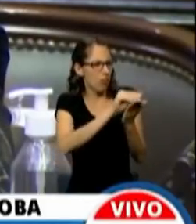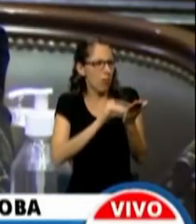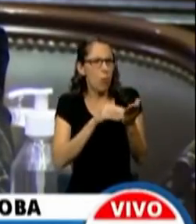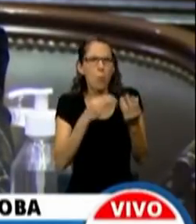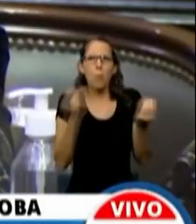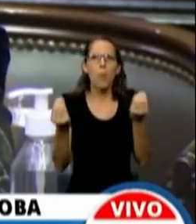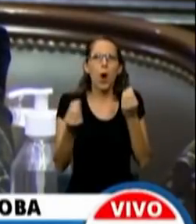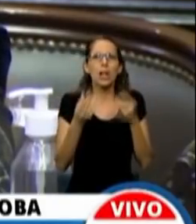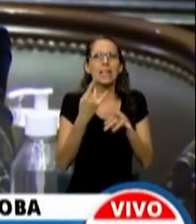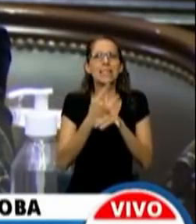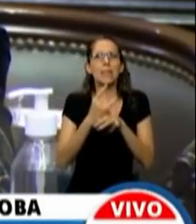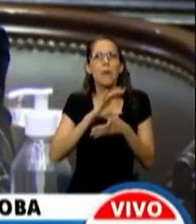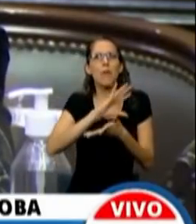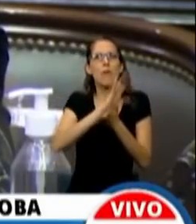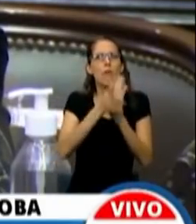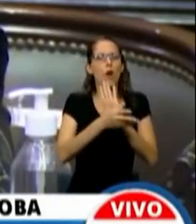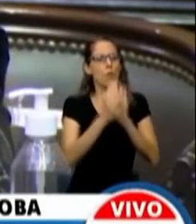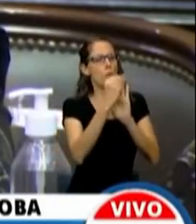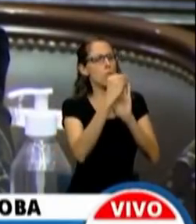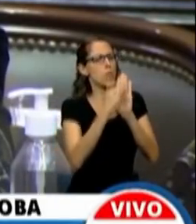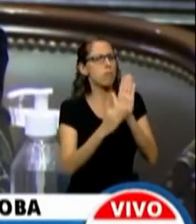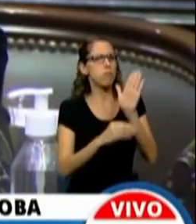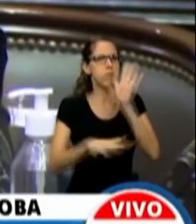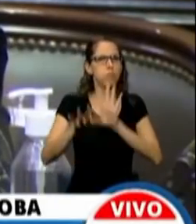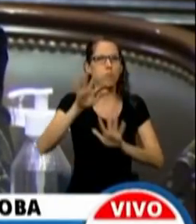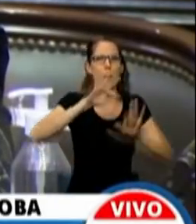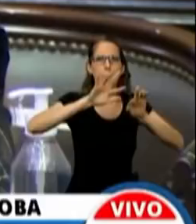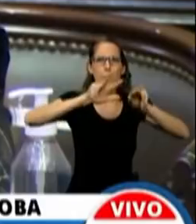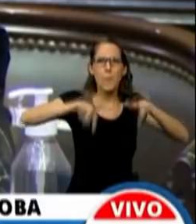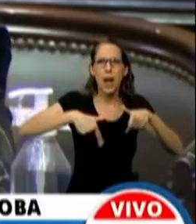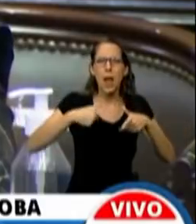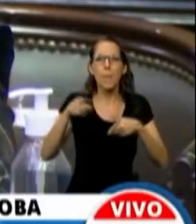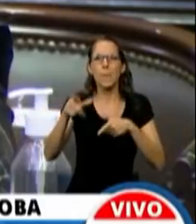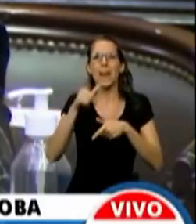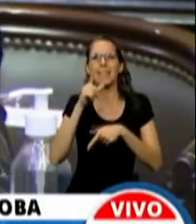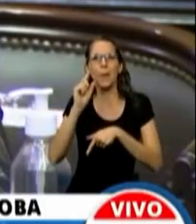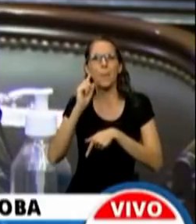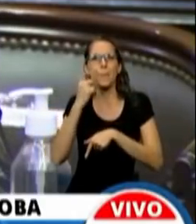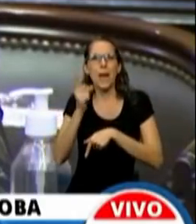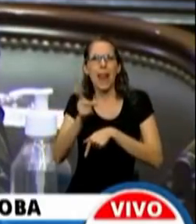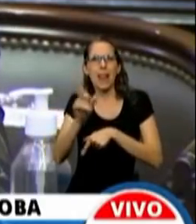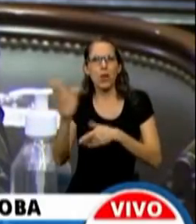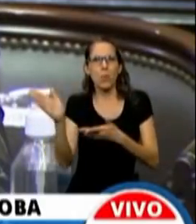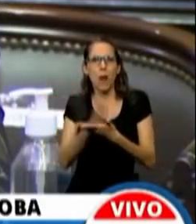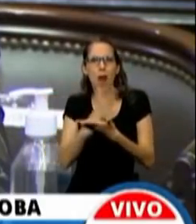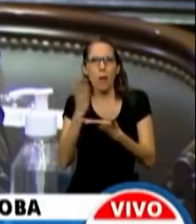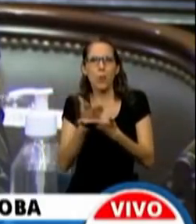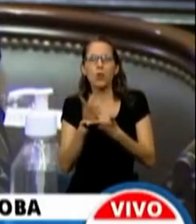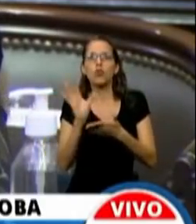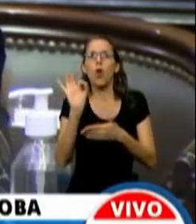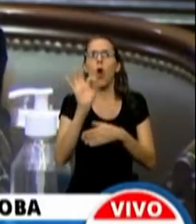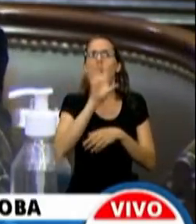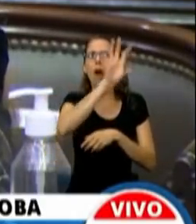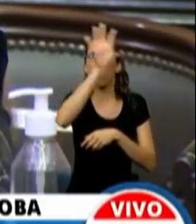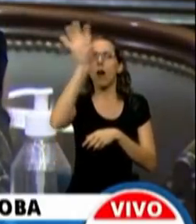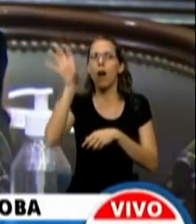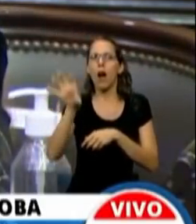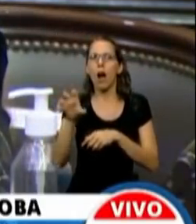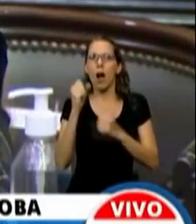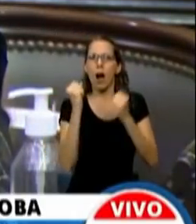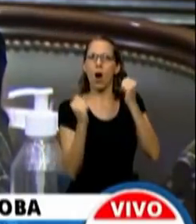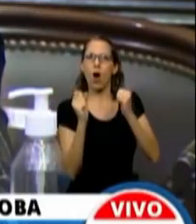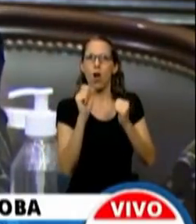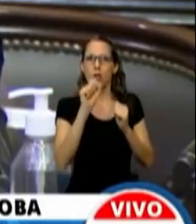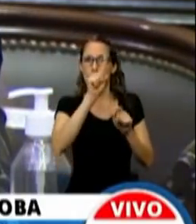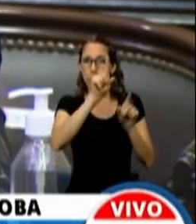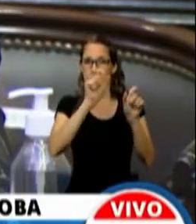que se da esa votación inesperada, que sale en un segundo, en donde todos votamos en contra del presupuesto. Y